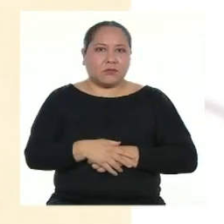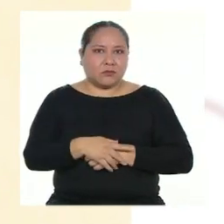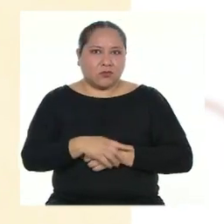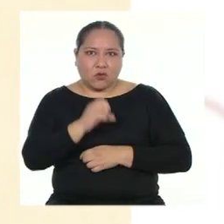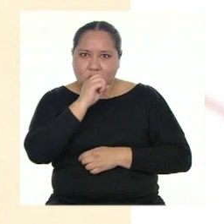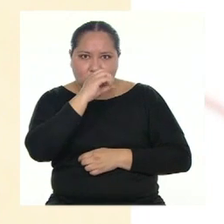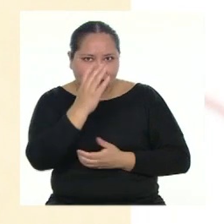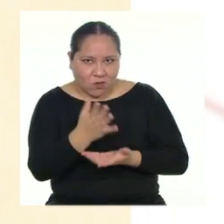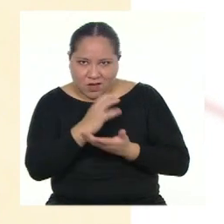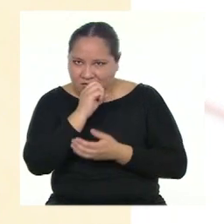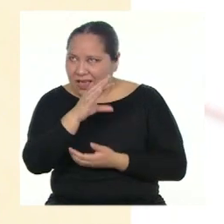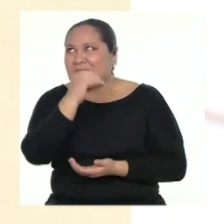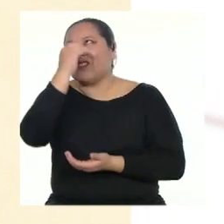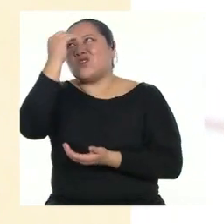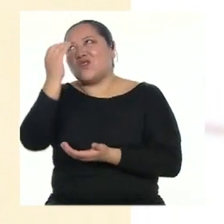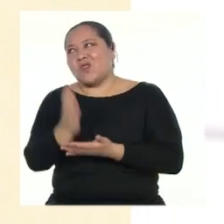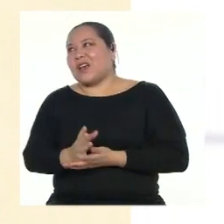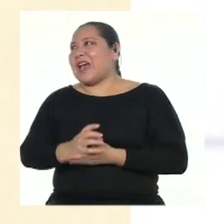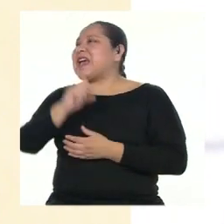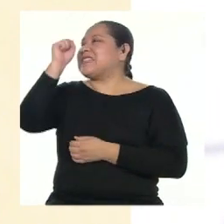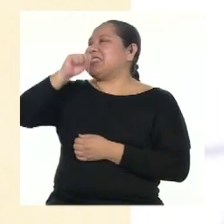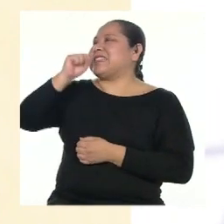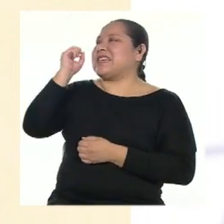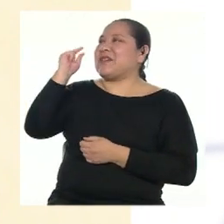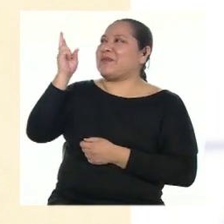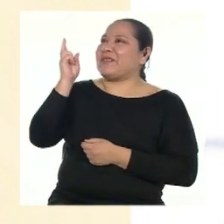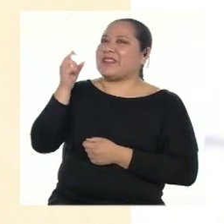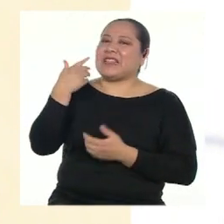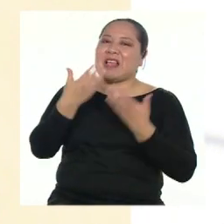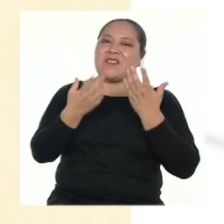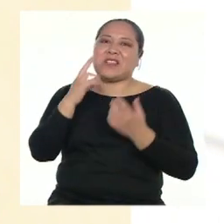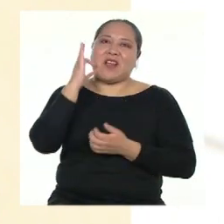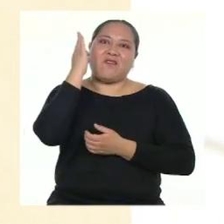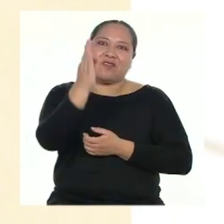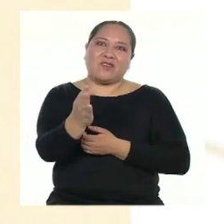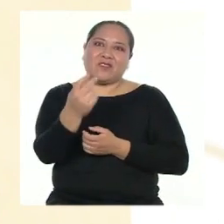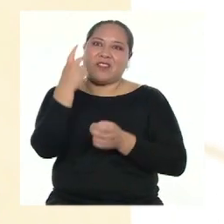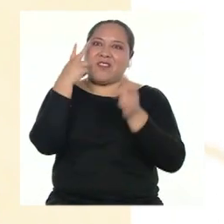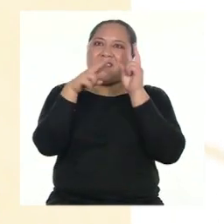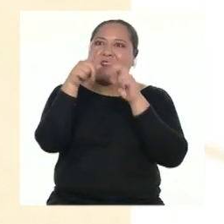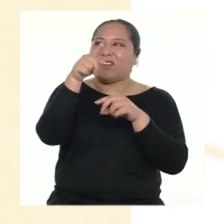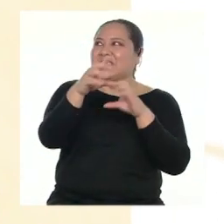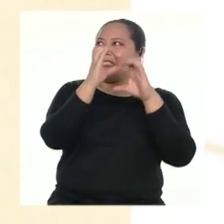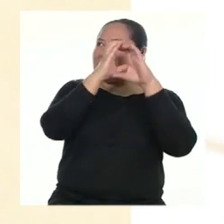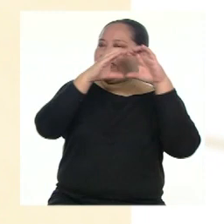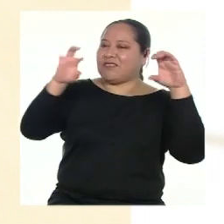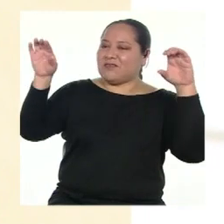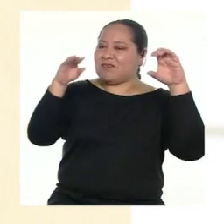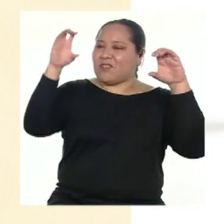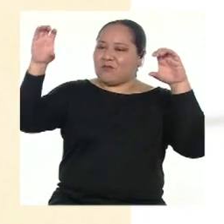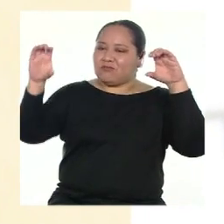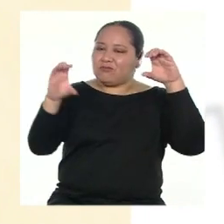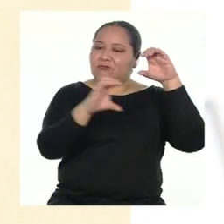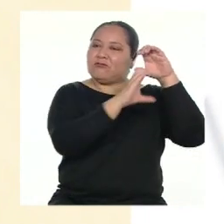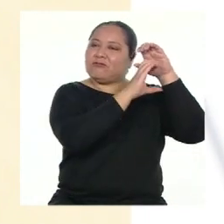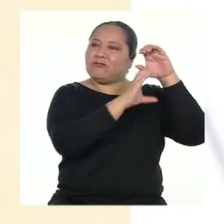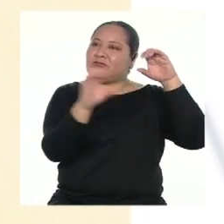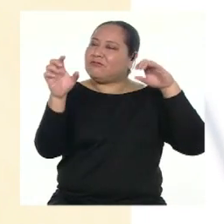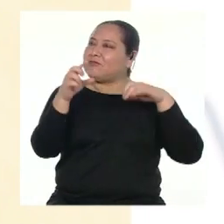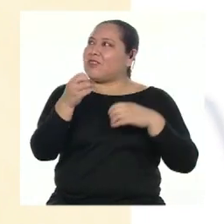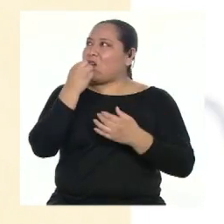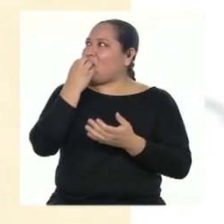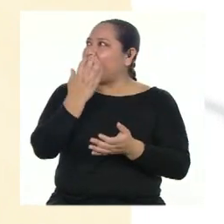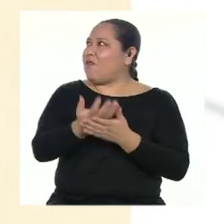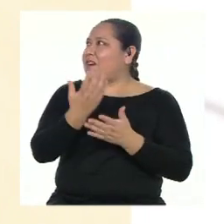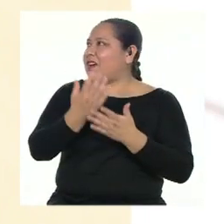digas nunca, Yanira. Cierto, profesora. Quizá en el futuro veremos algo como esos teleféricos por aquí. Podría ser una